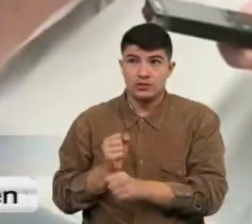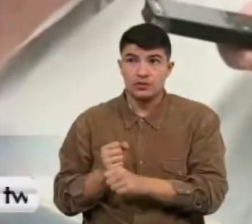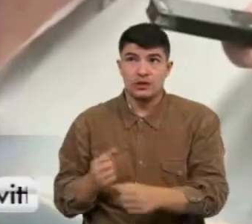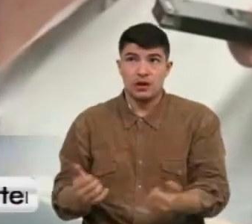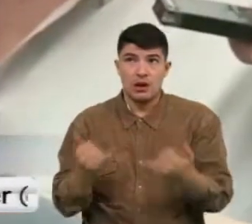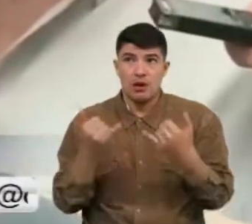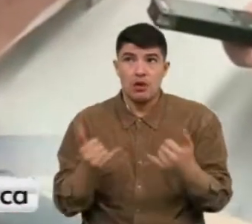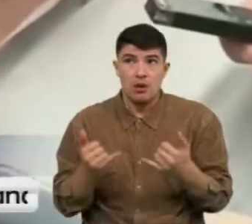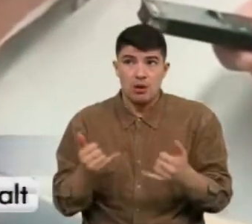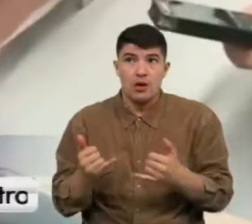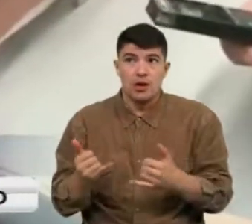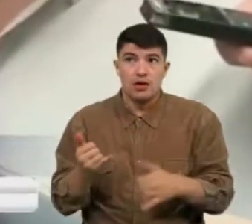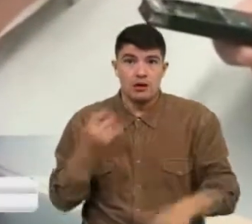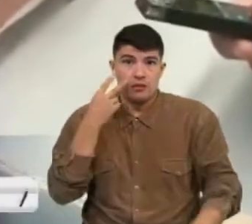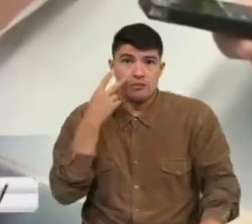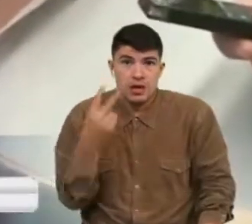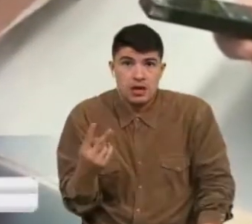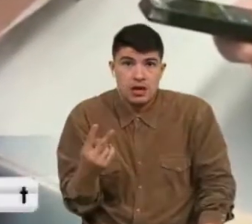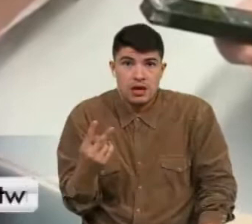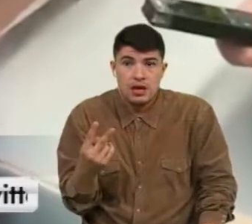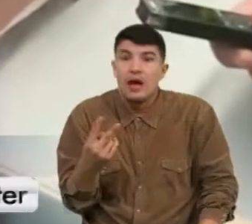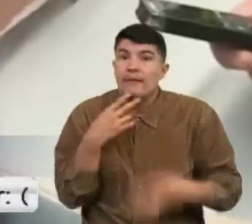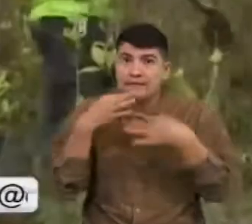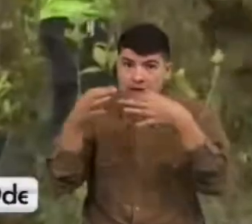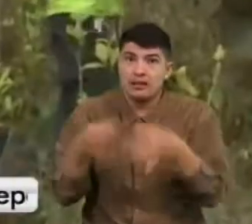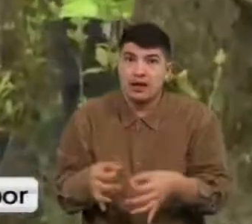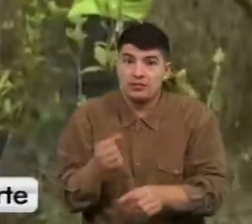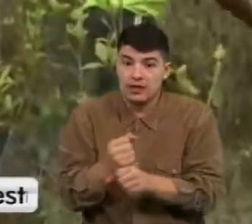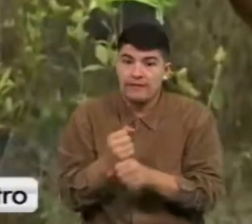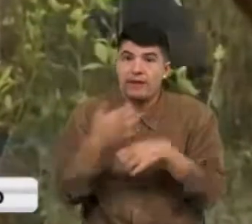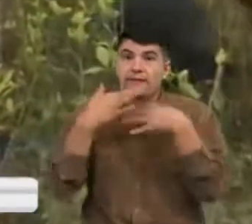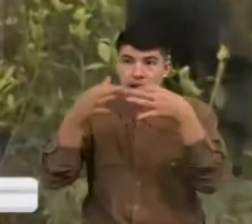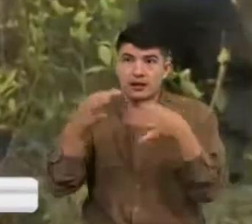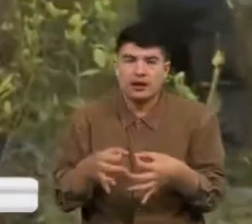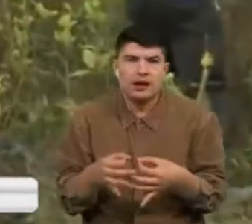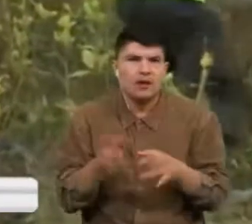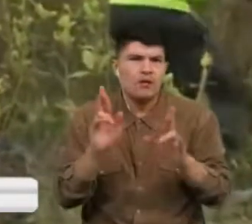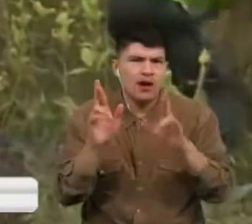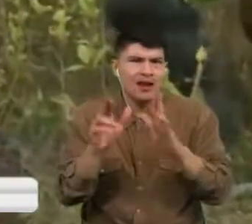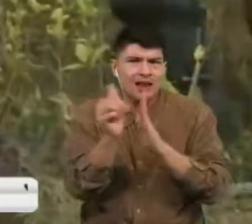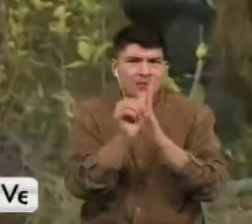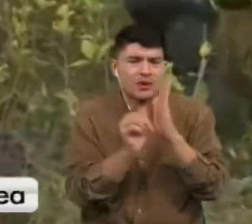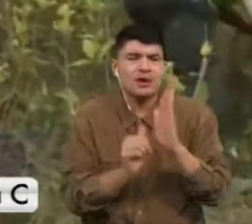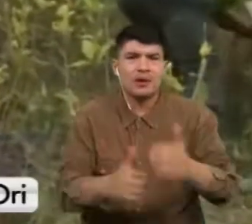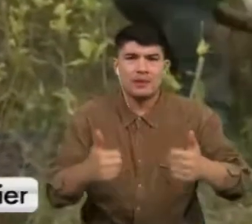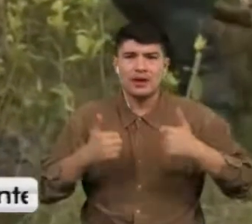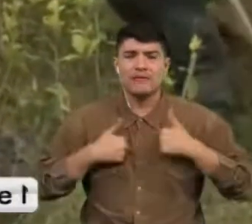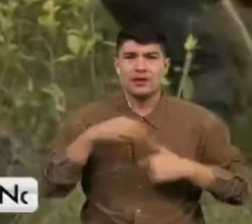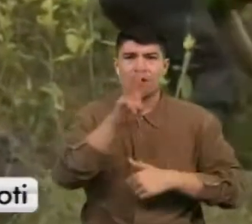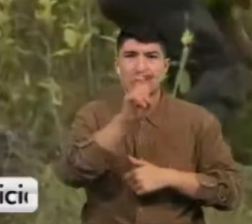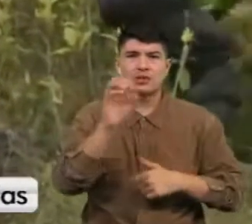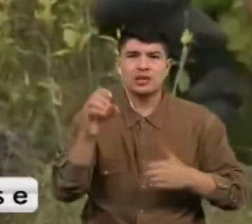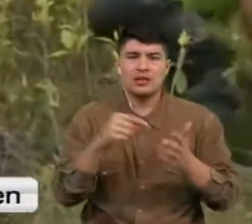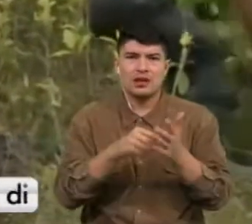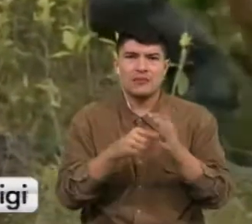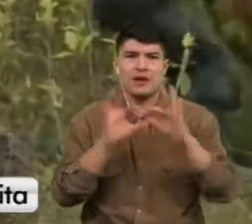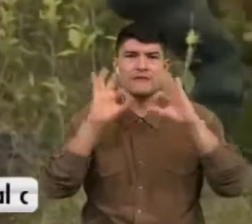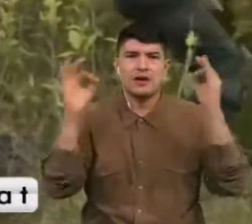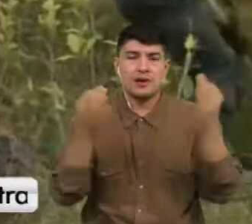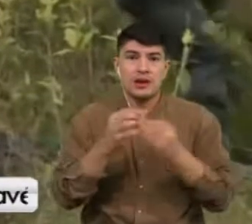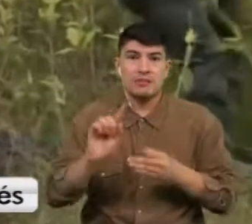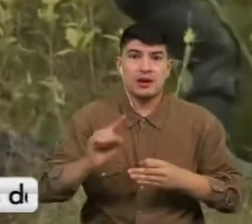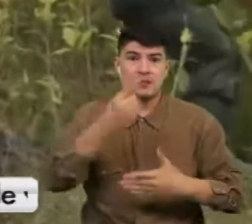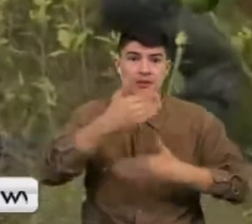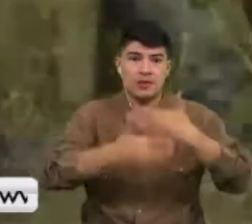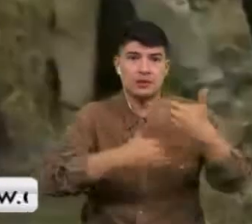hoy vemos que está llegando a la realidad. Se espera que este programa beneficie a más de 80.000 familias y en su primera etapa